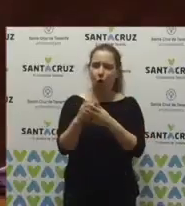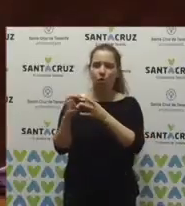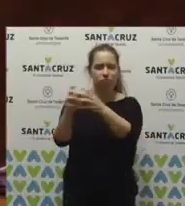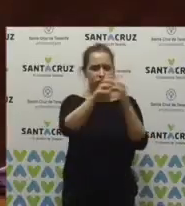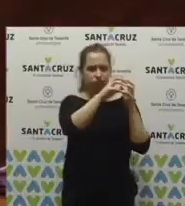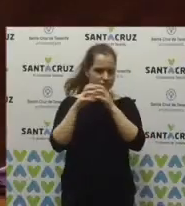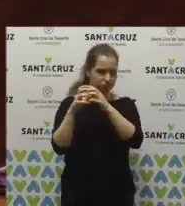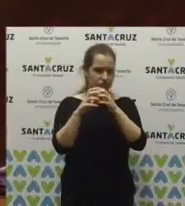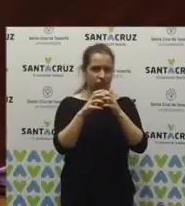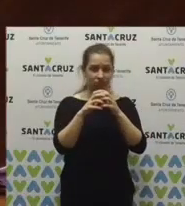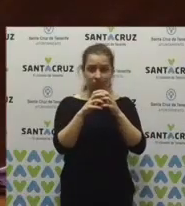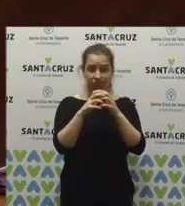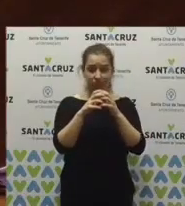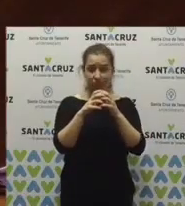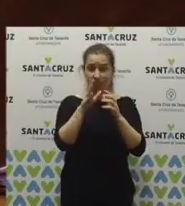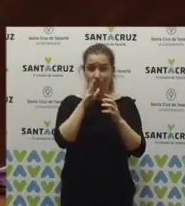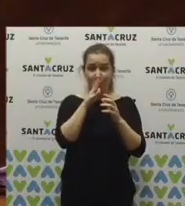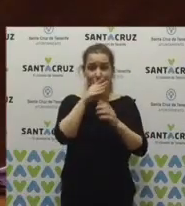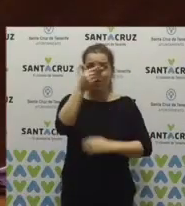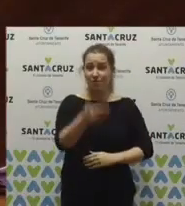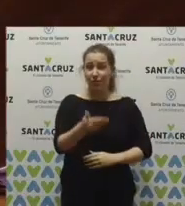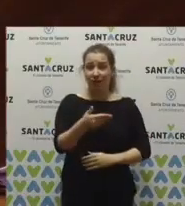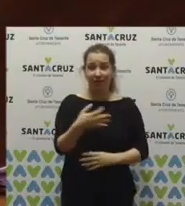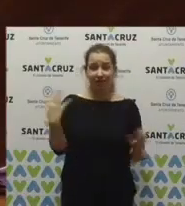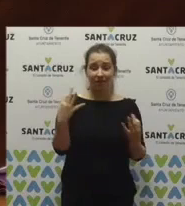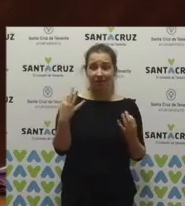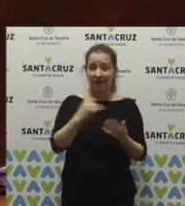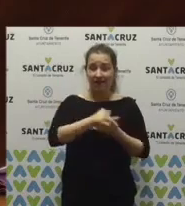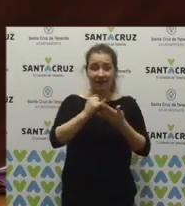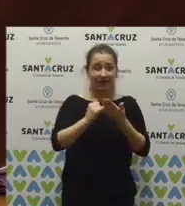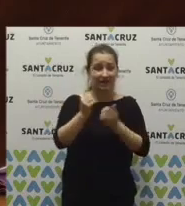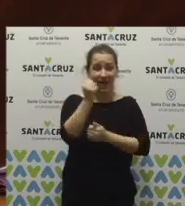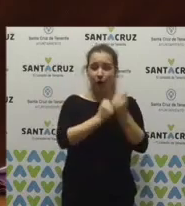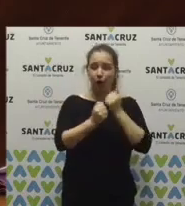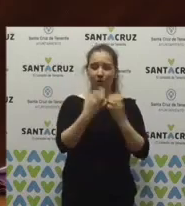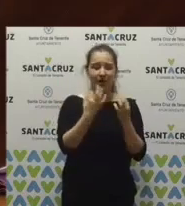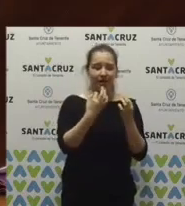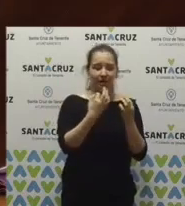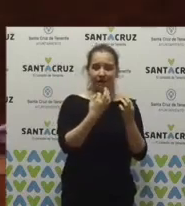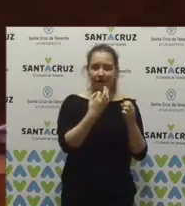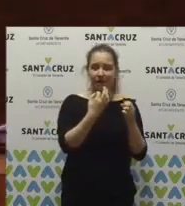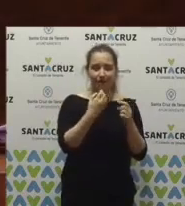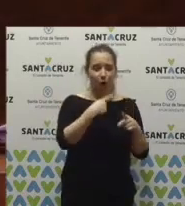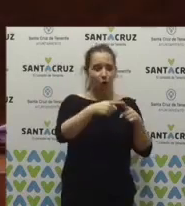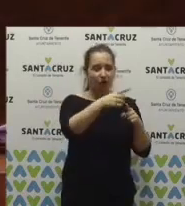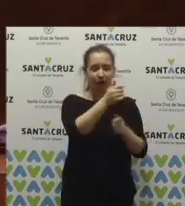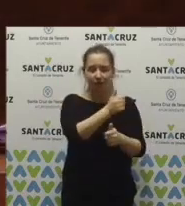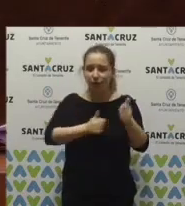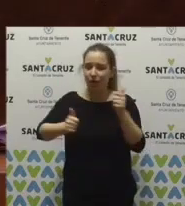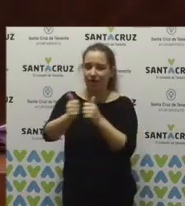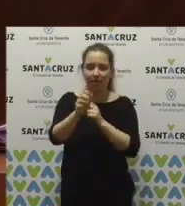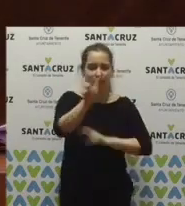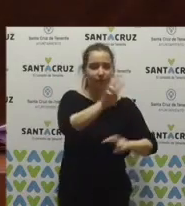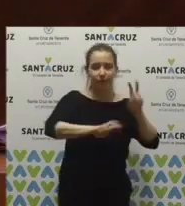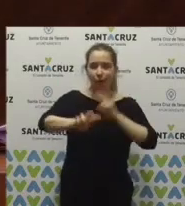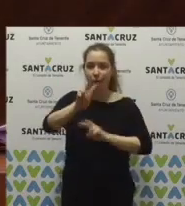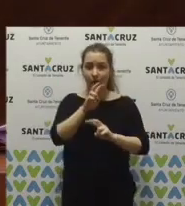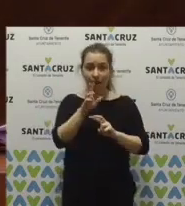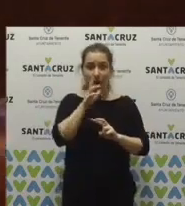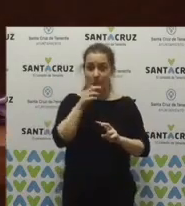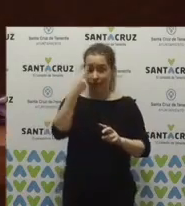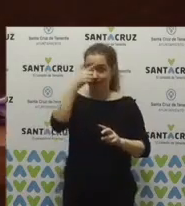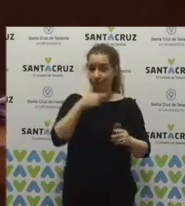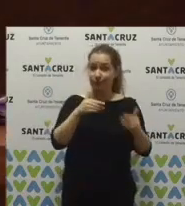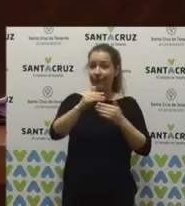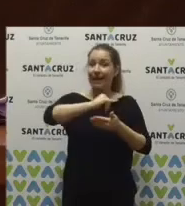en la crisis económica que se está produciendo y que se avecina y que habrá que intentar que sea lo más